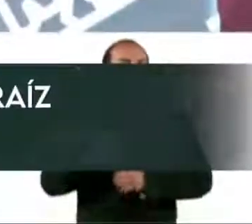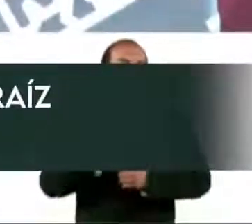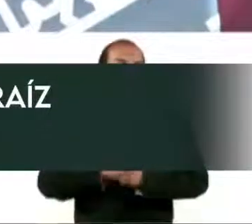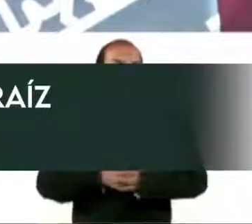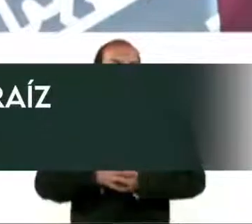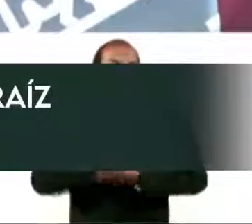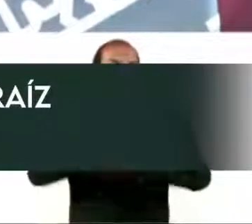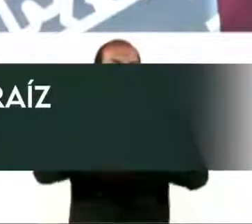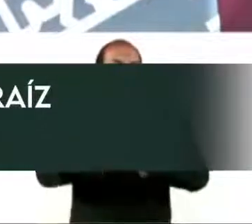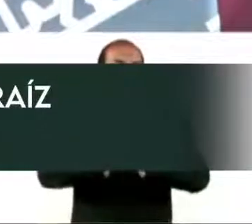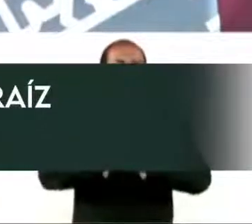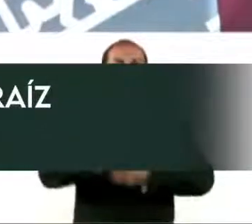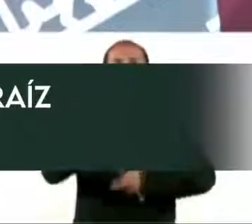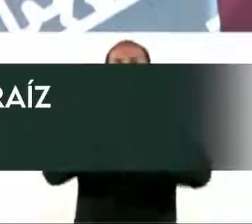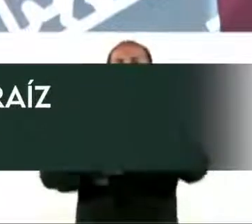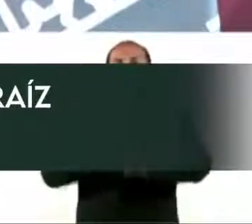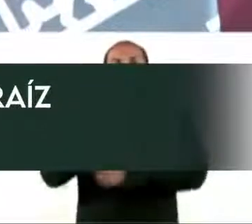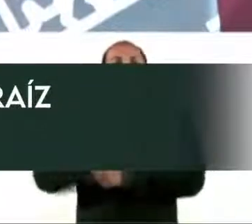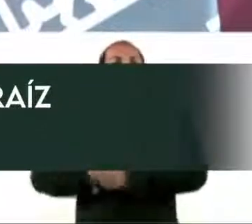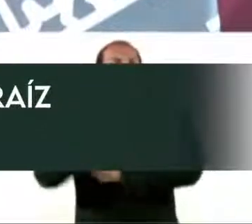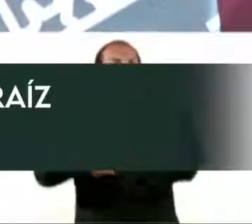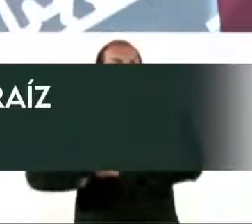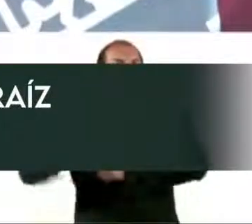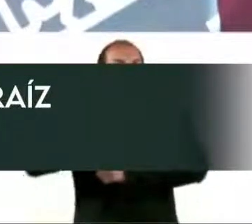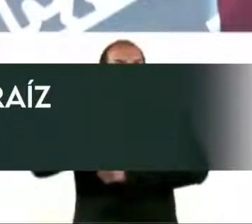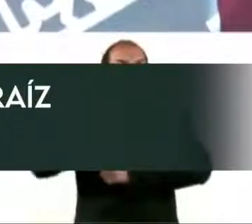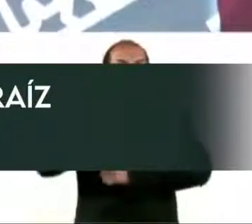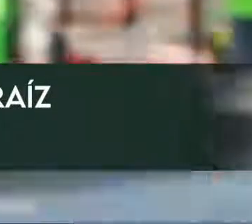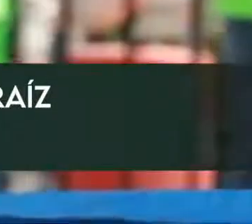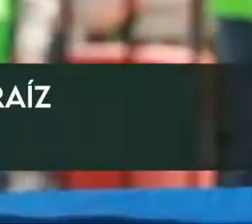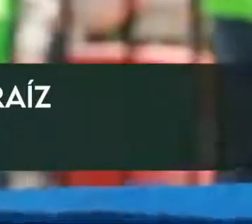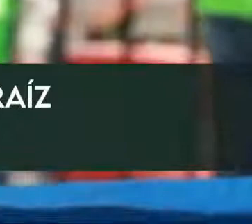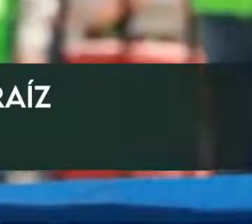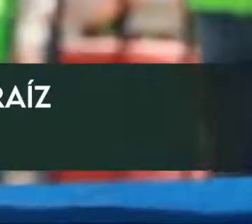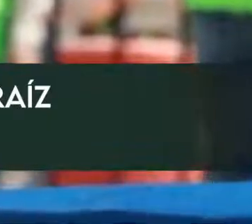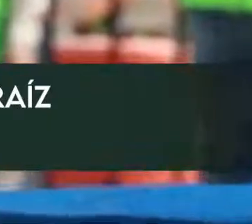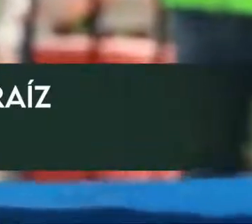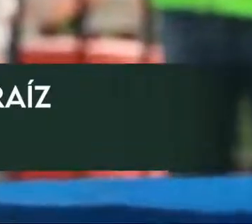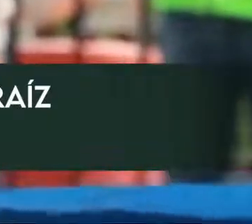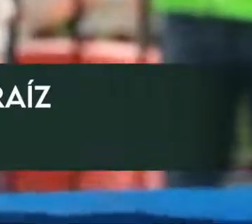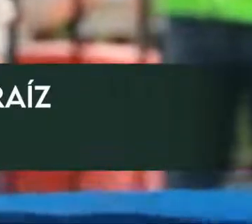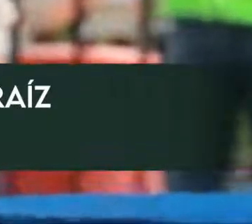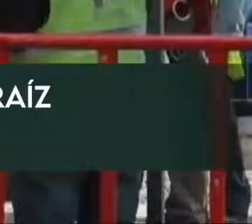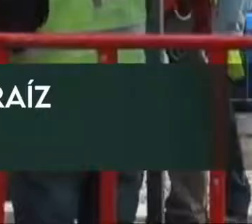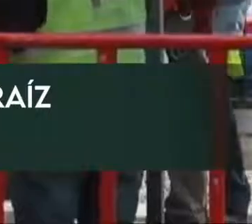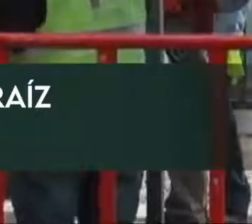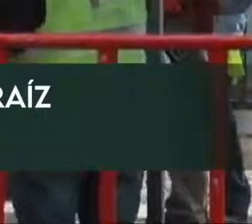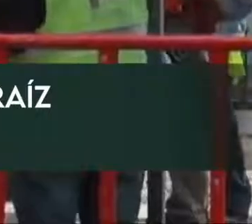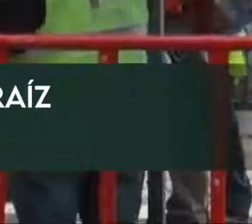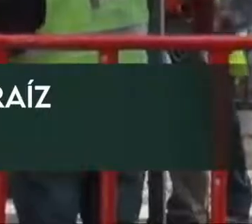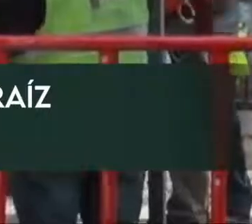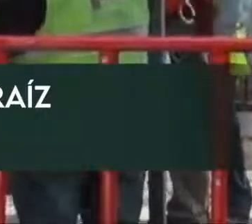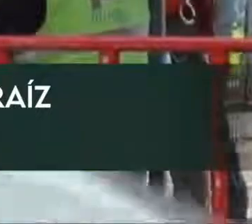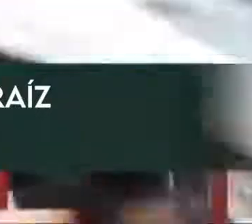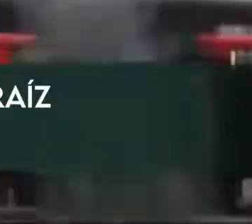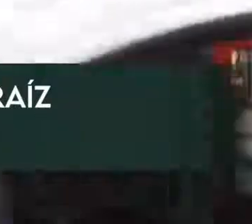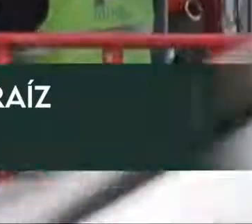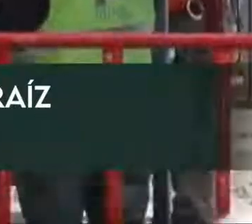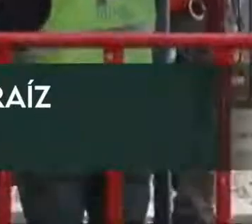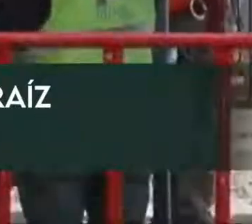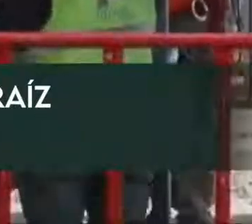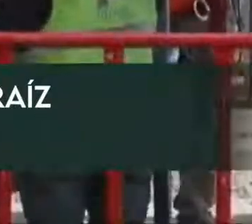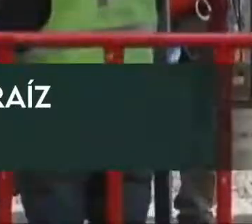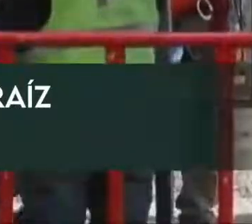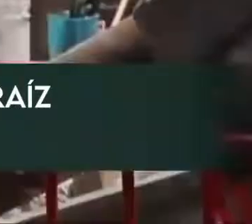Sheinbaum dio a conocer que será público el tercer y último informe de la empresa noruega DNB sobre el colapso de la línea 12 del